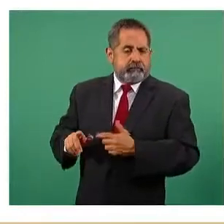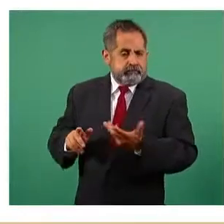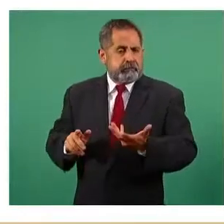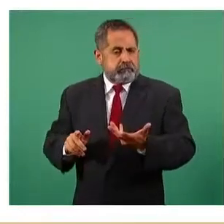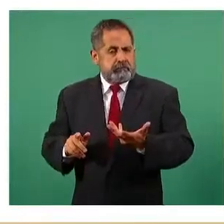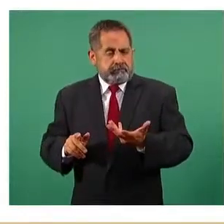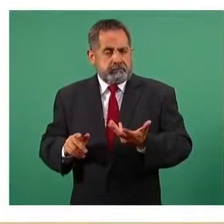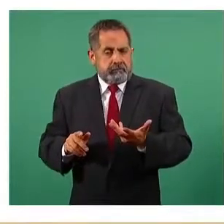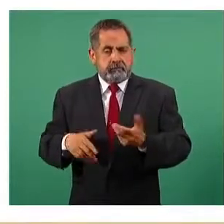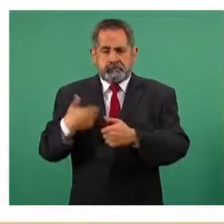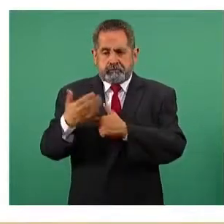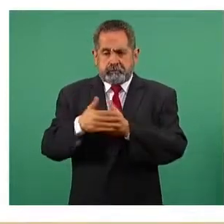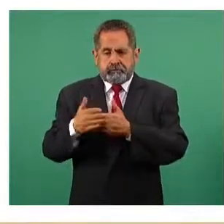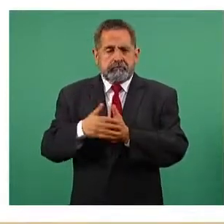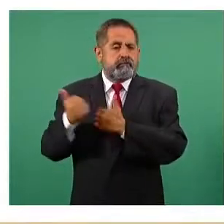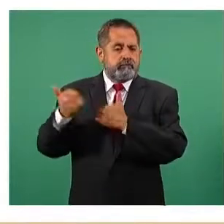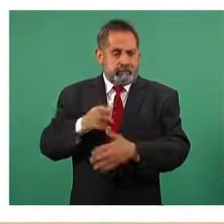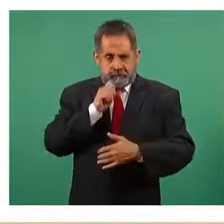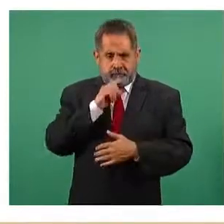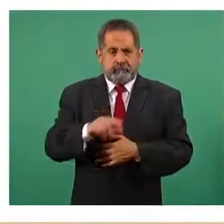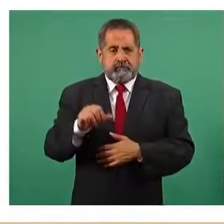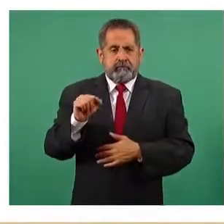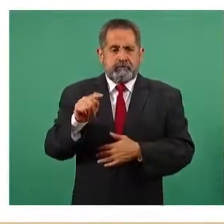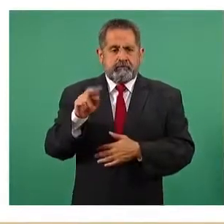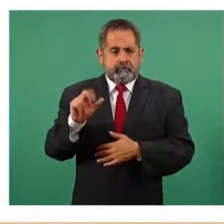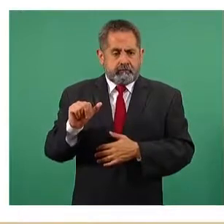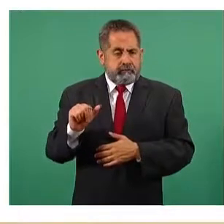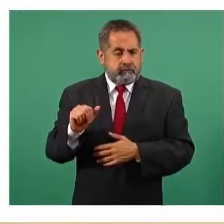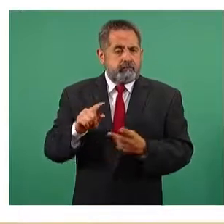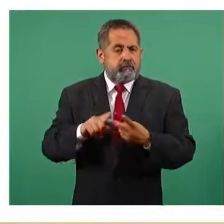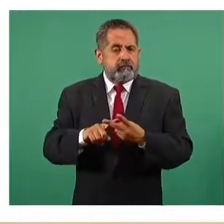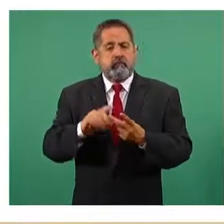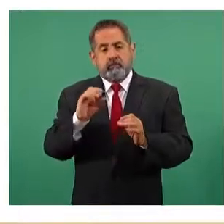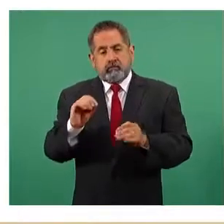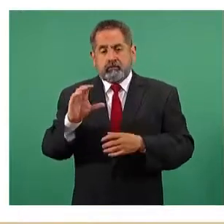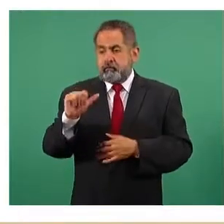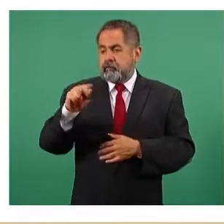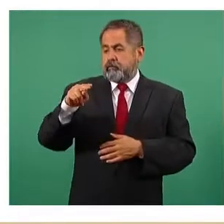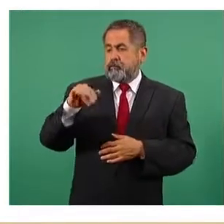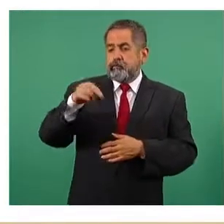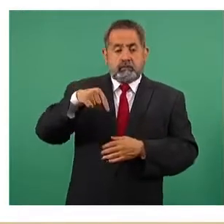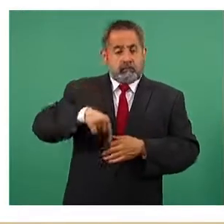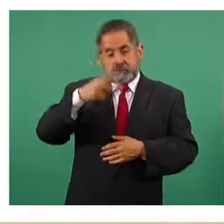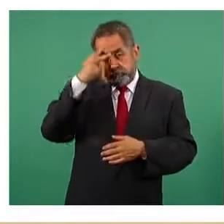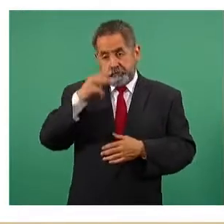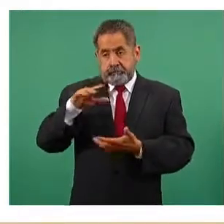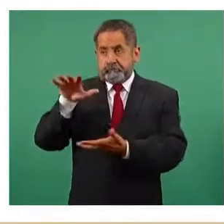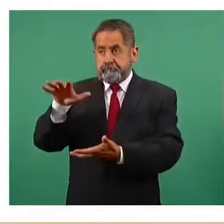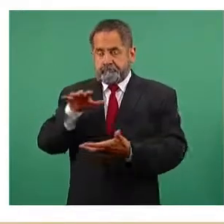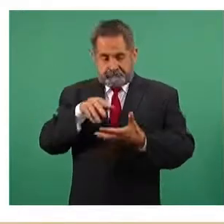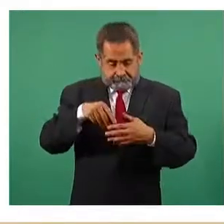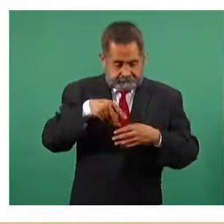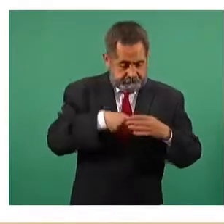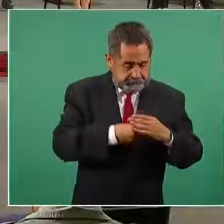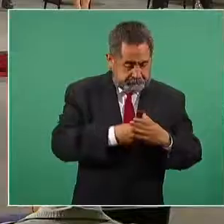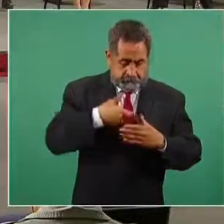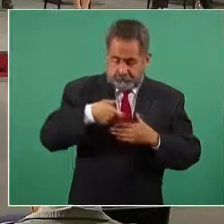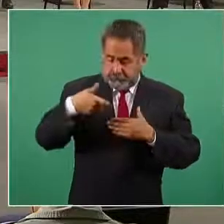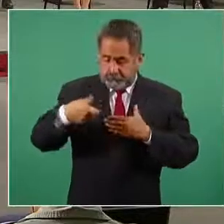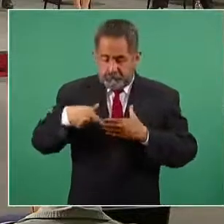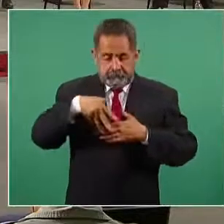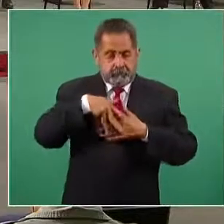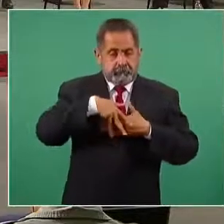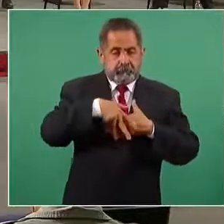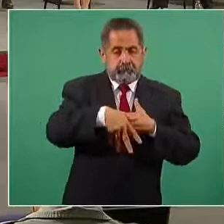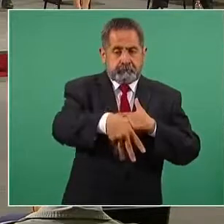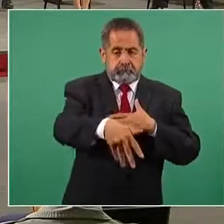también vacunas de AstraZeneca, CanSino Bio envasadas en México, Sputnik V, 1.300.000